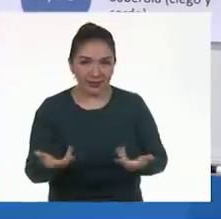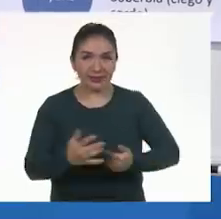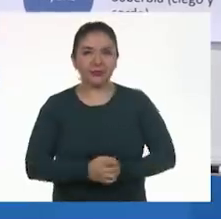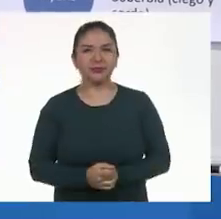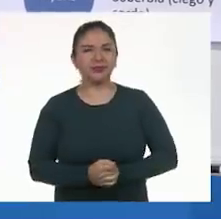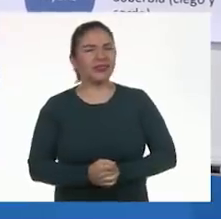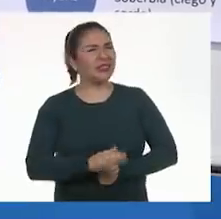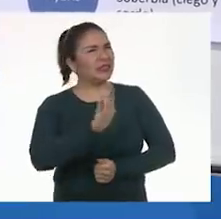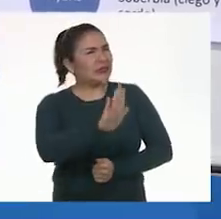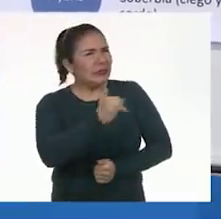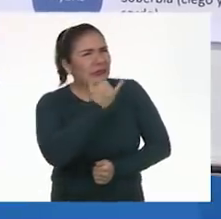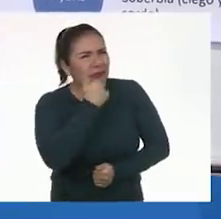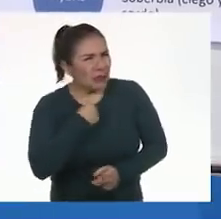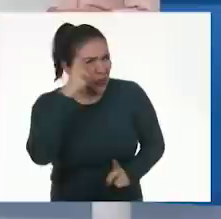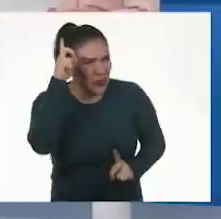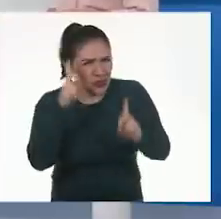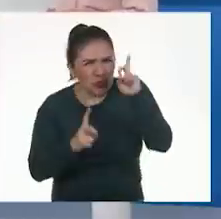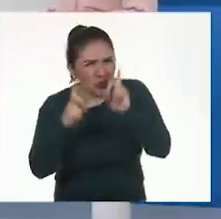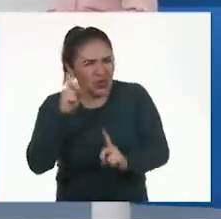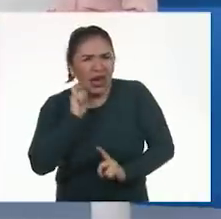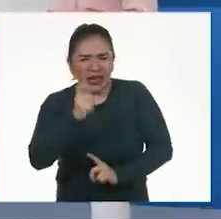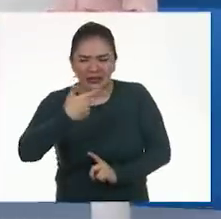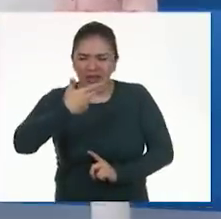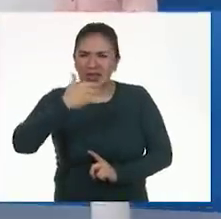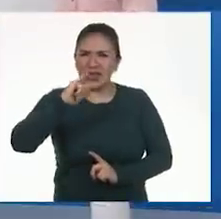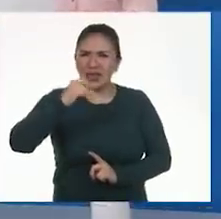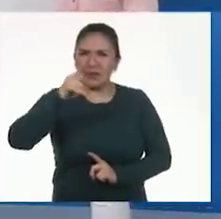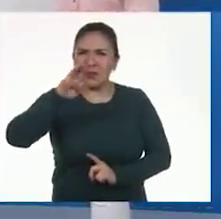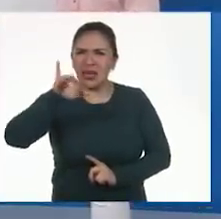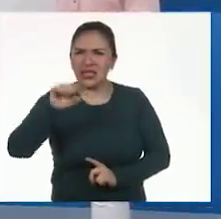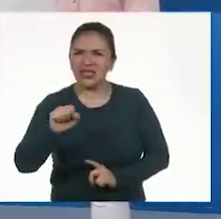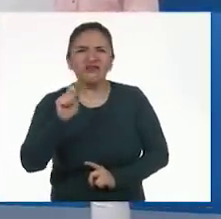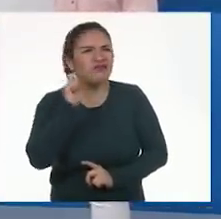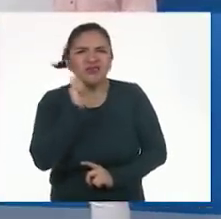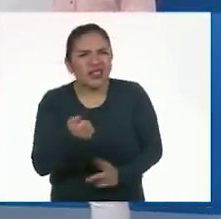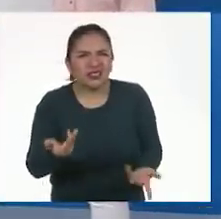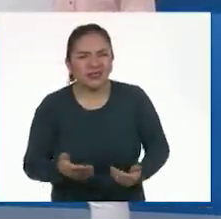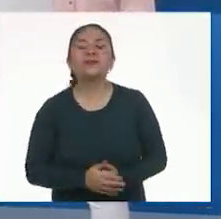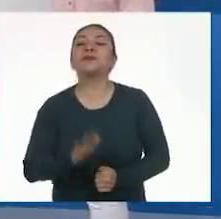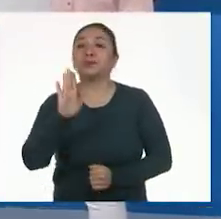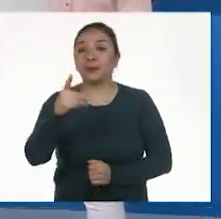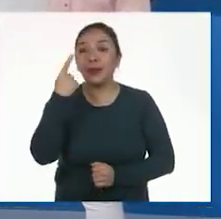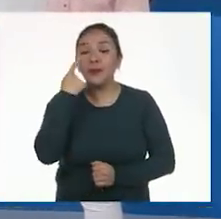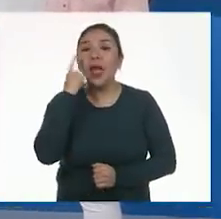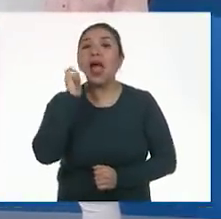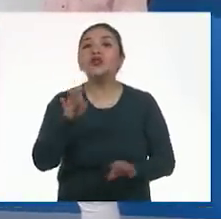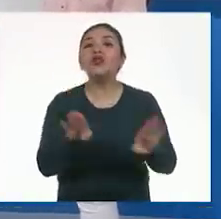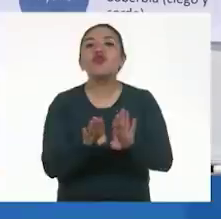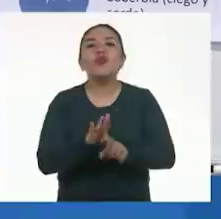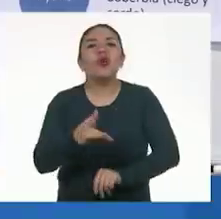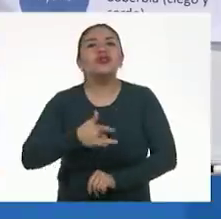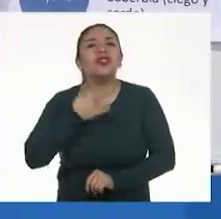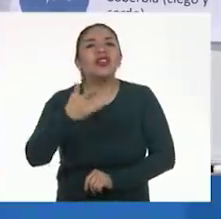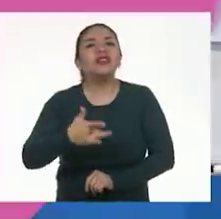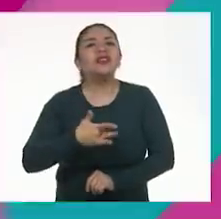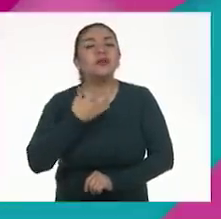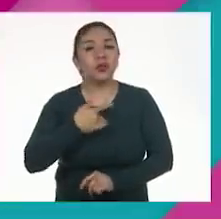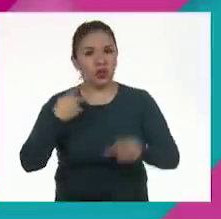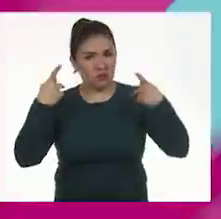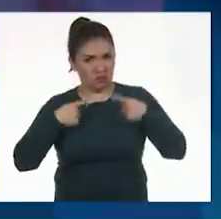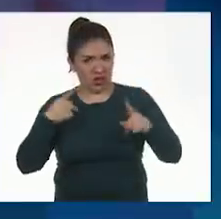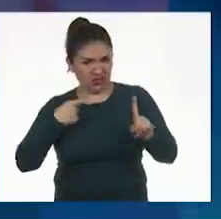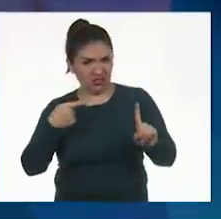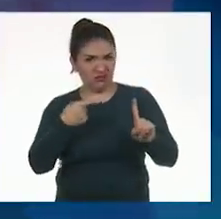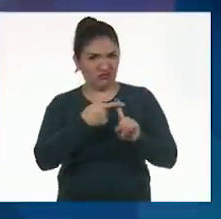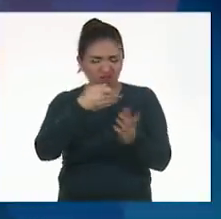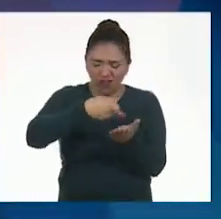Como que no me queda muy claro qué es ibris. La ibris es este sentimiento que tiene el héroe de